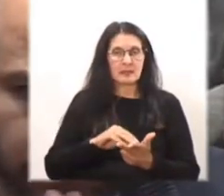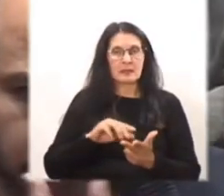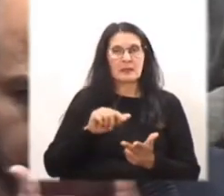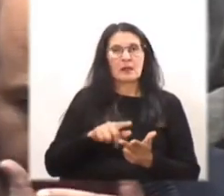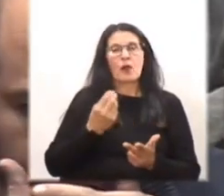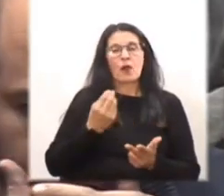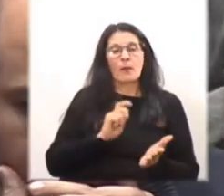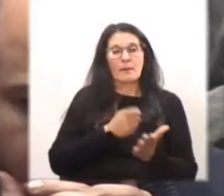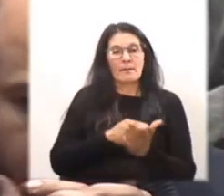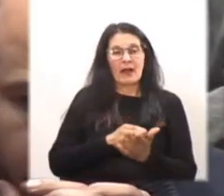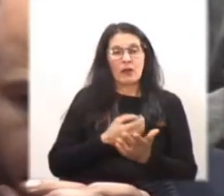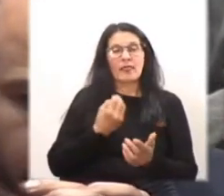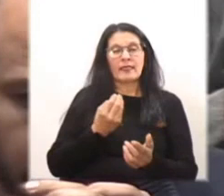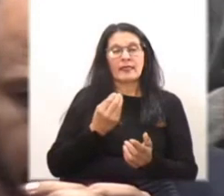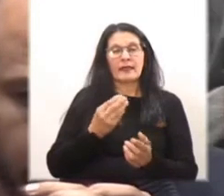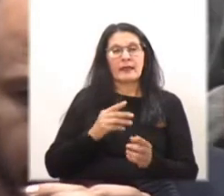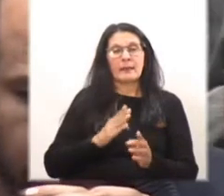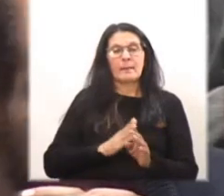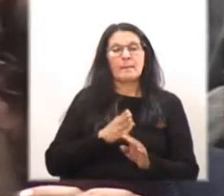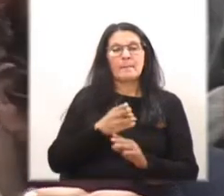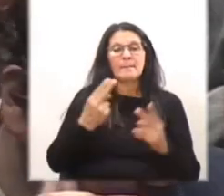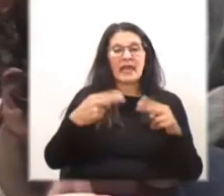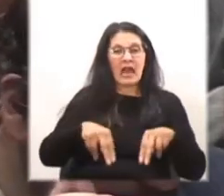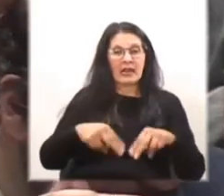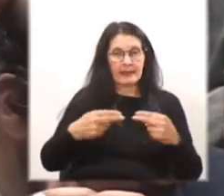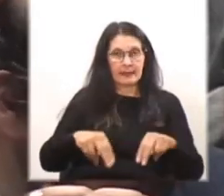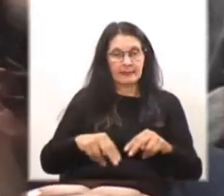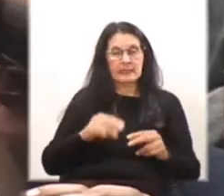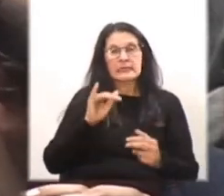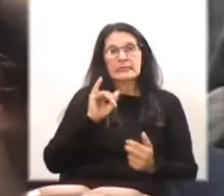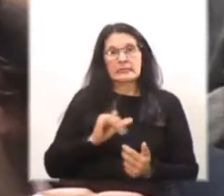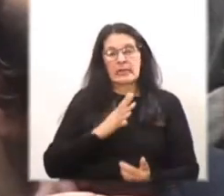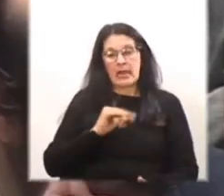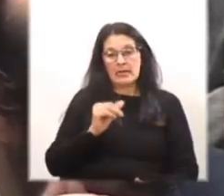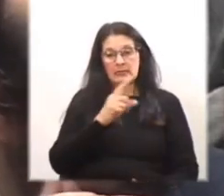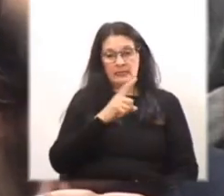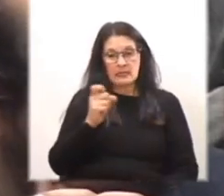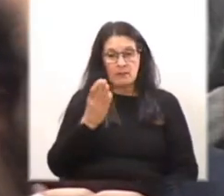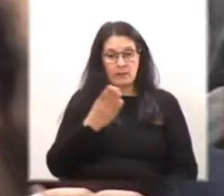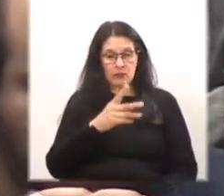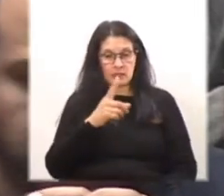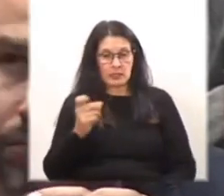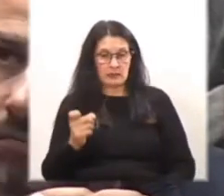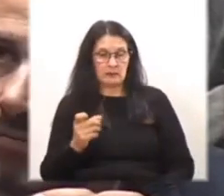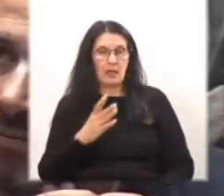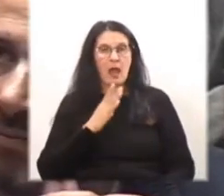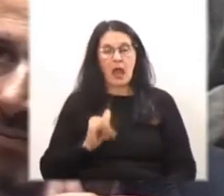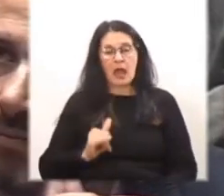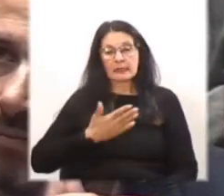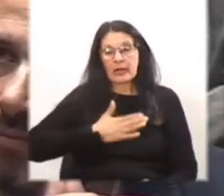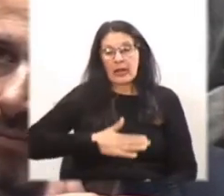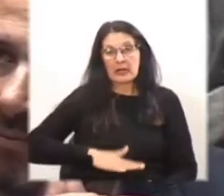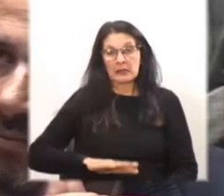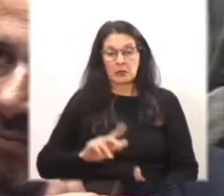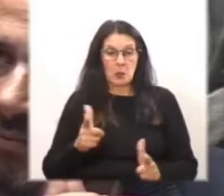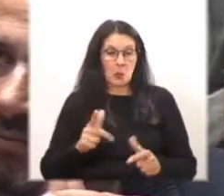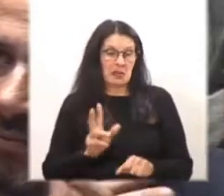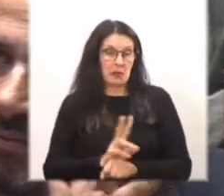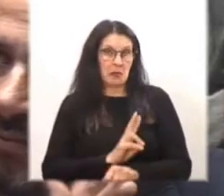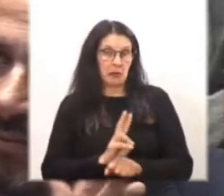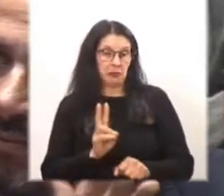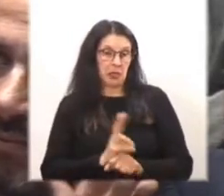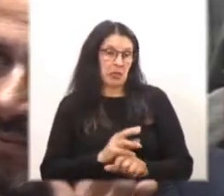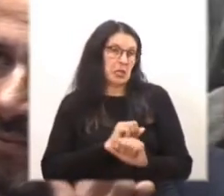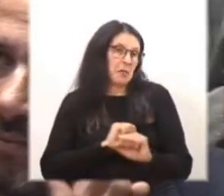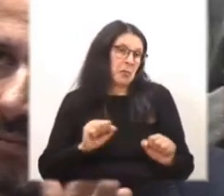pago del peaje. Y si tenemos unanimidad, tenemos la tranquilidad de que no tenemos controles y podemos gastar como